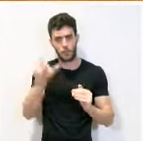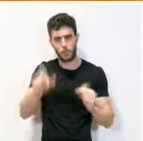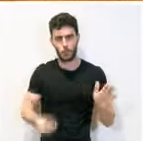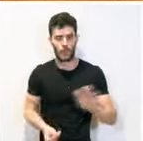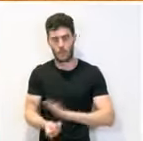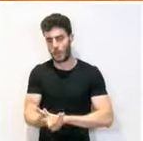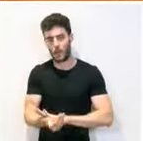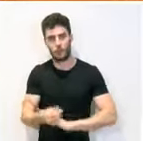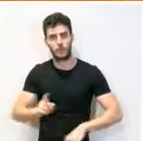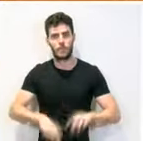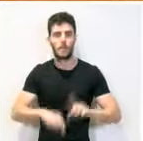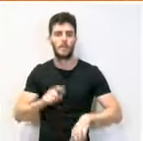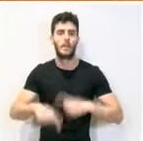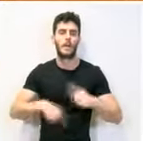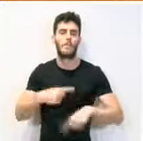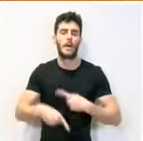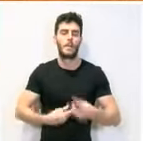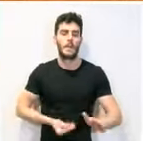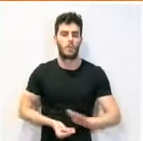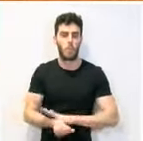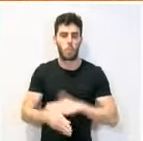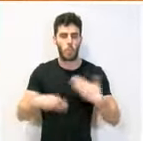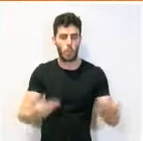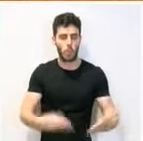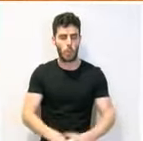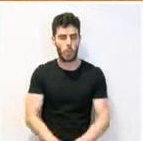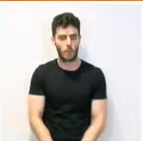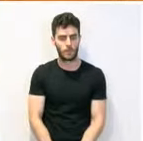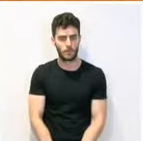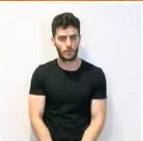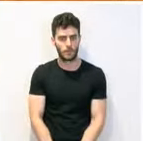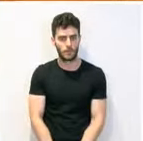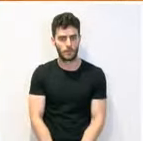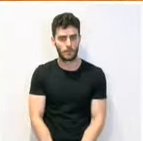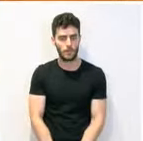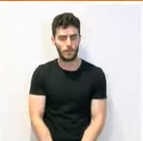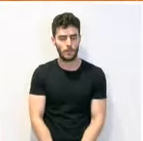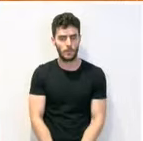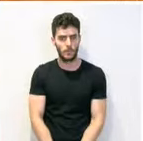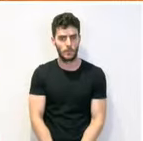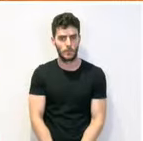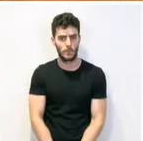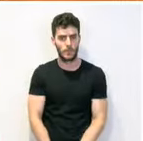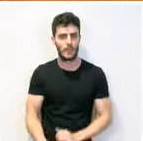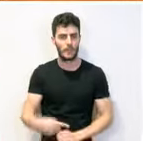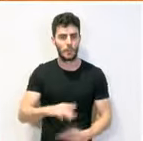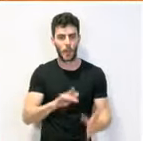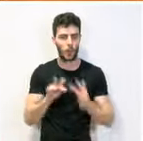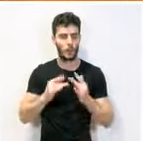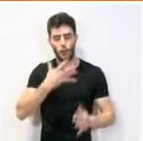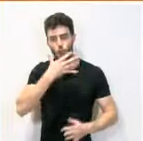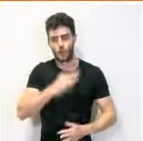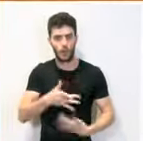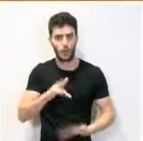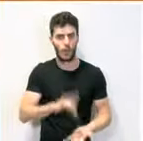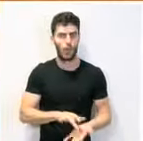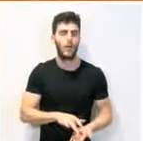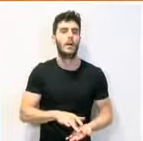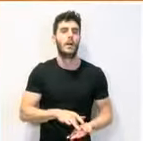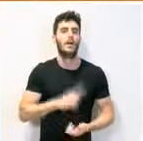nacemos en función de la familia en la que vivimos y con quién nos relacionamos. Y cuando